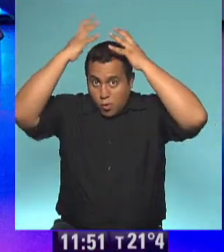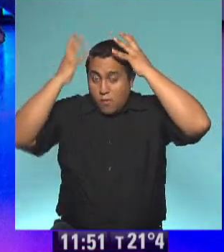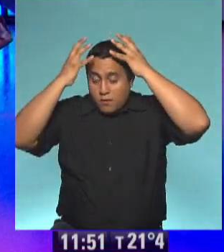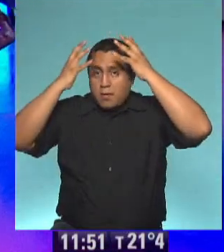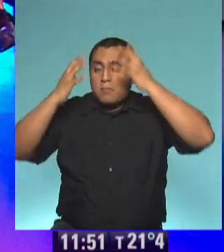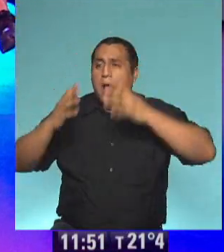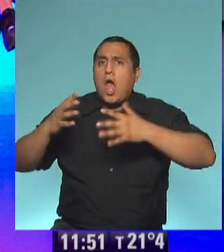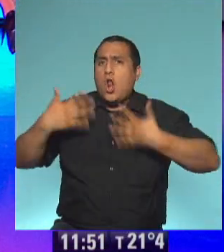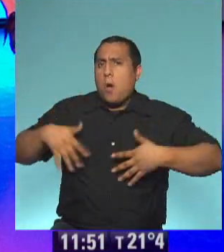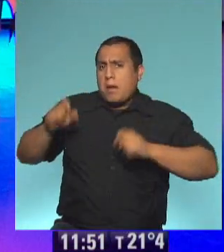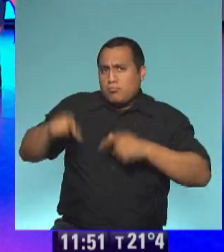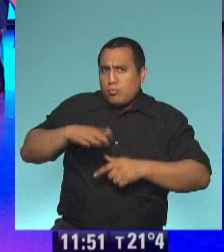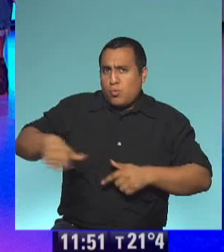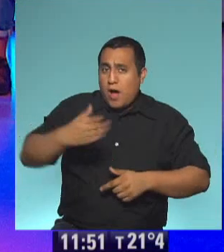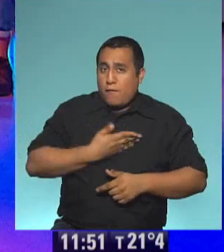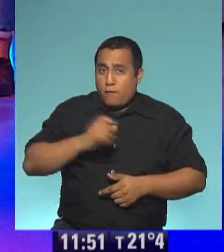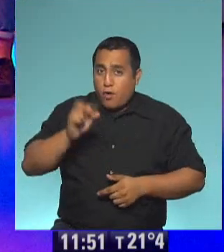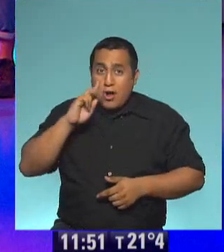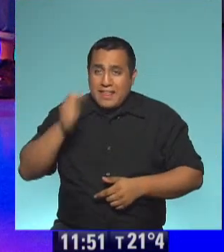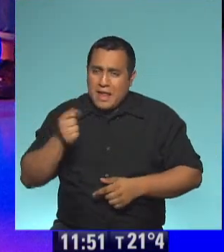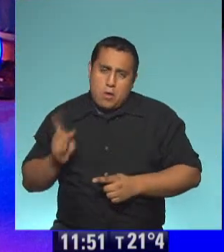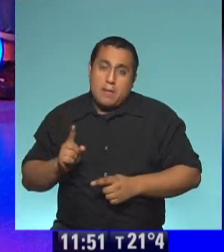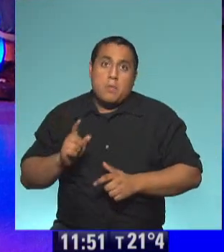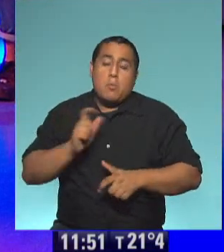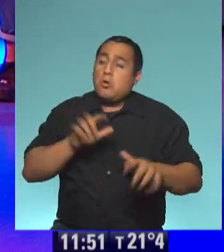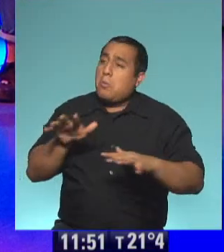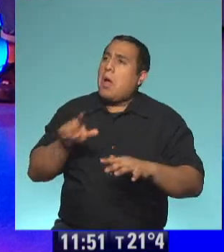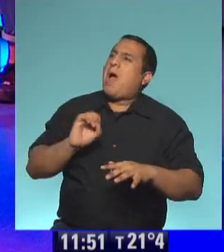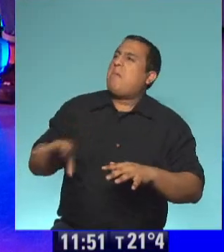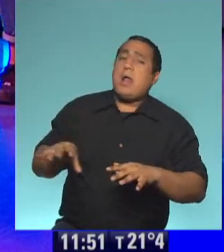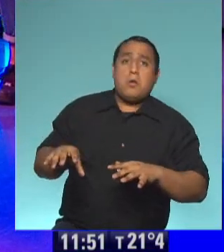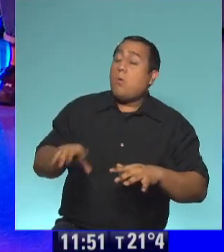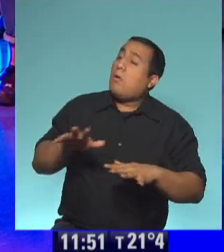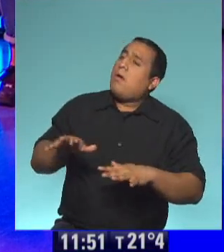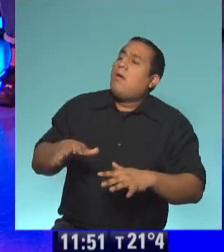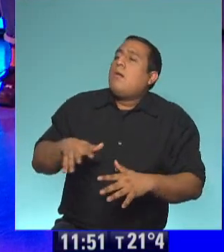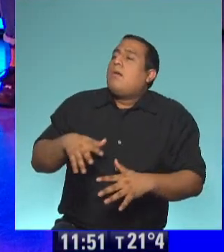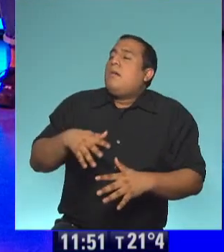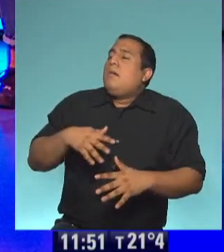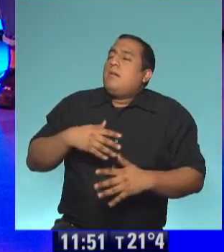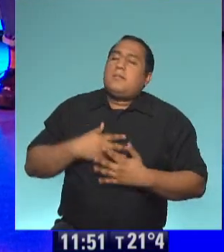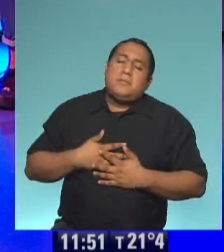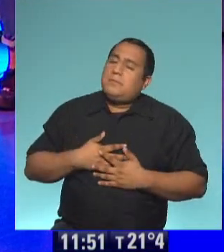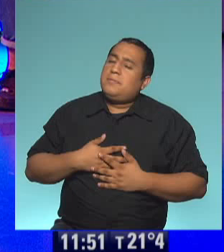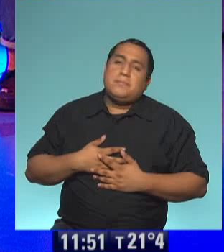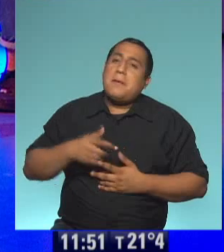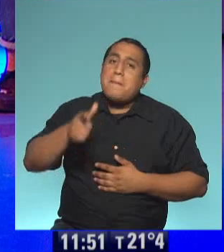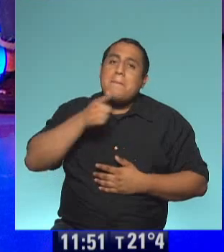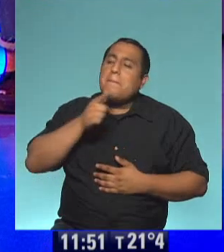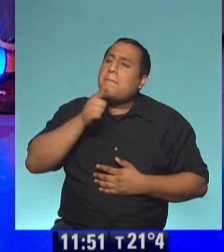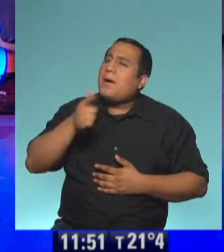se usa en Florida, pero a nadie le pareció mal. Todos los que la veían suspiraban y decían, ¡ay, parece de un